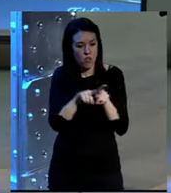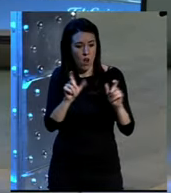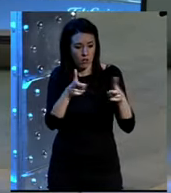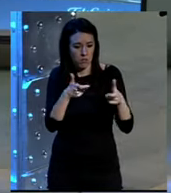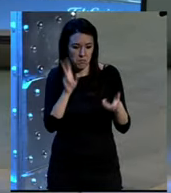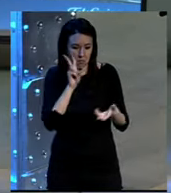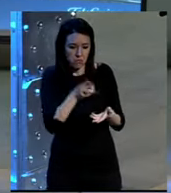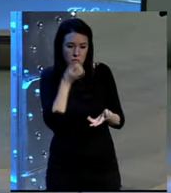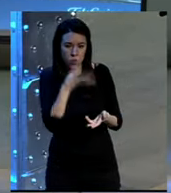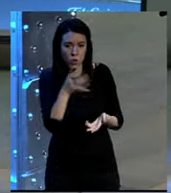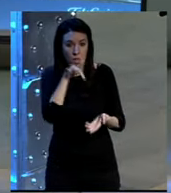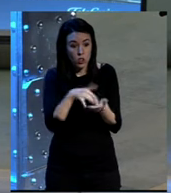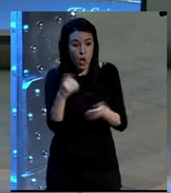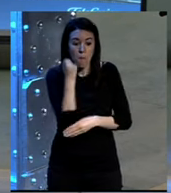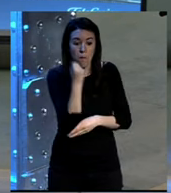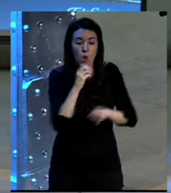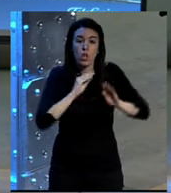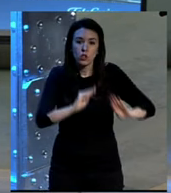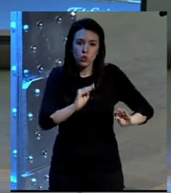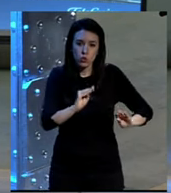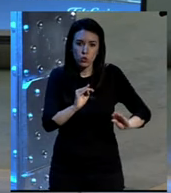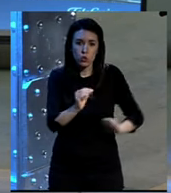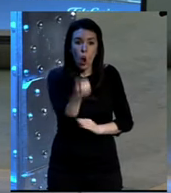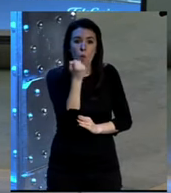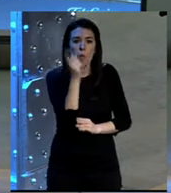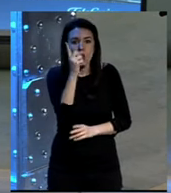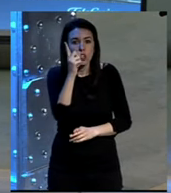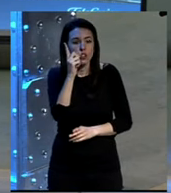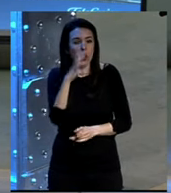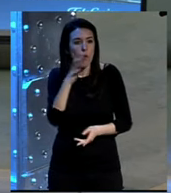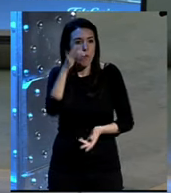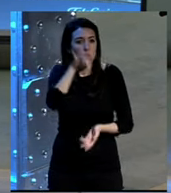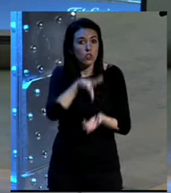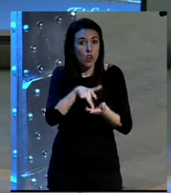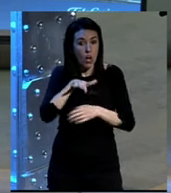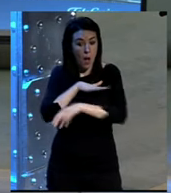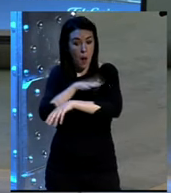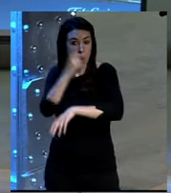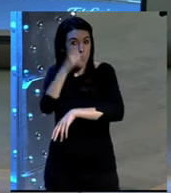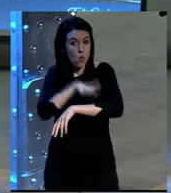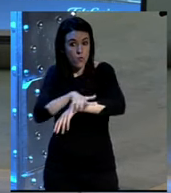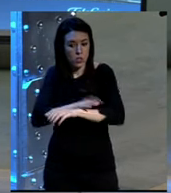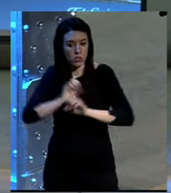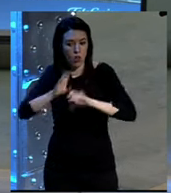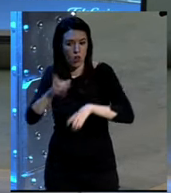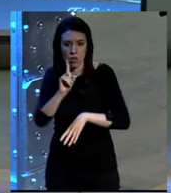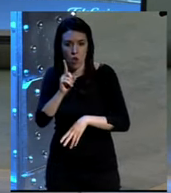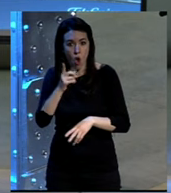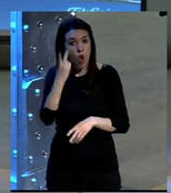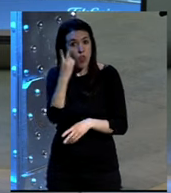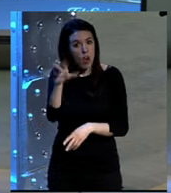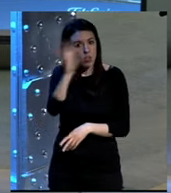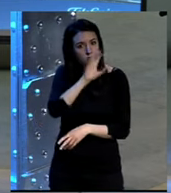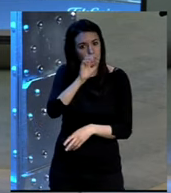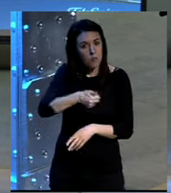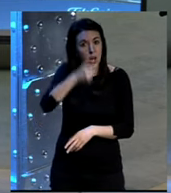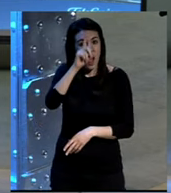aquí, el poder que tuvo. Y el poder lo tiene no solo porque llega a hacer caer un ministro, es que hay dos anécdotas más que son increíbles.